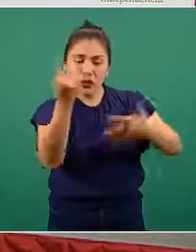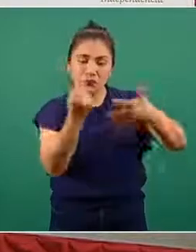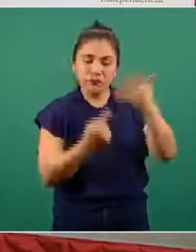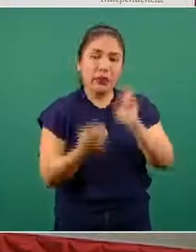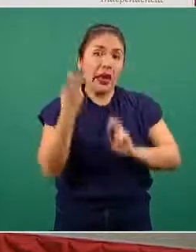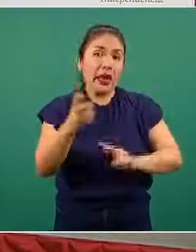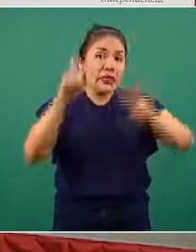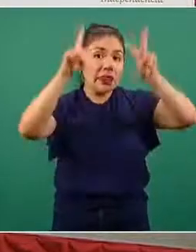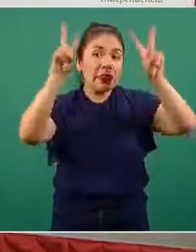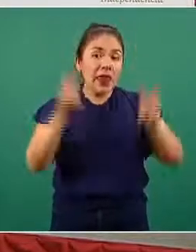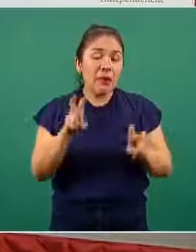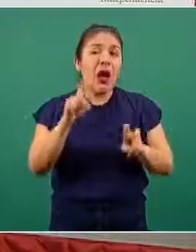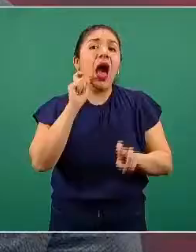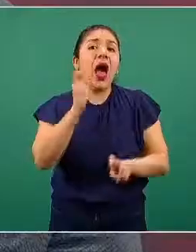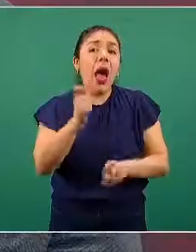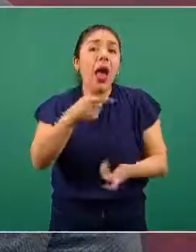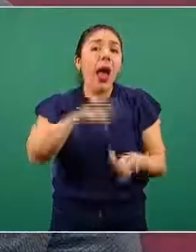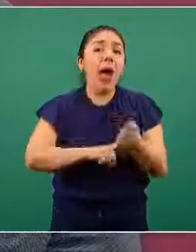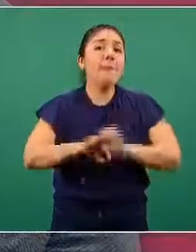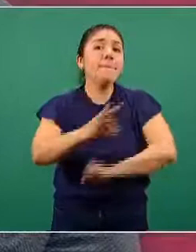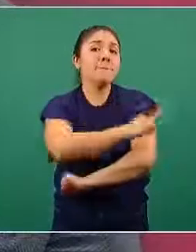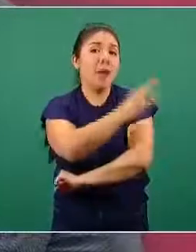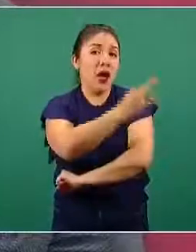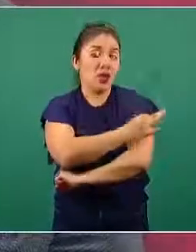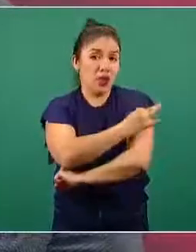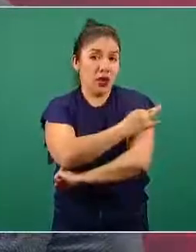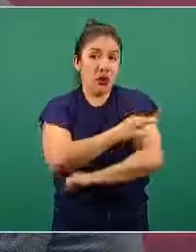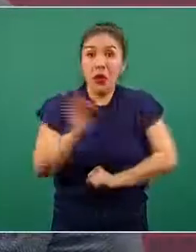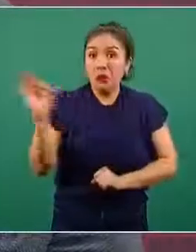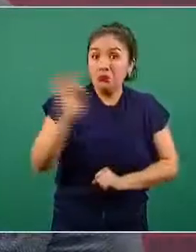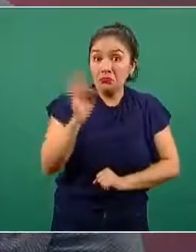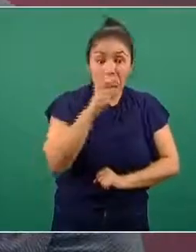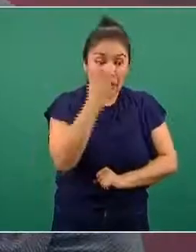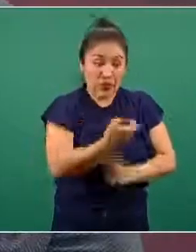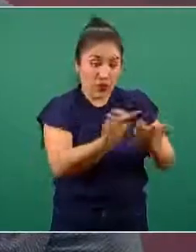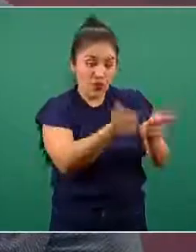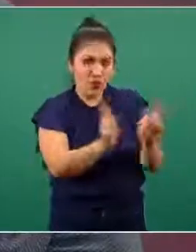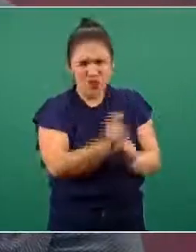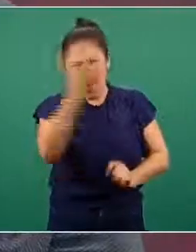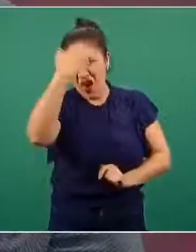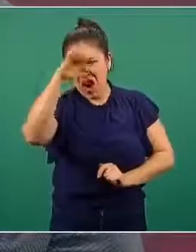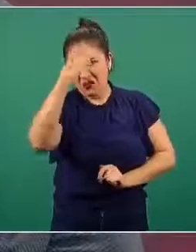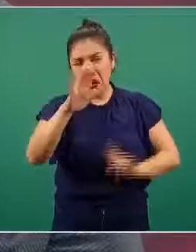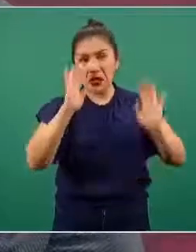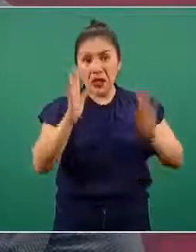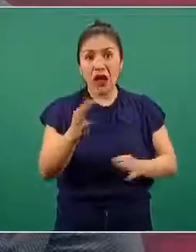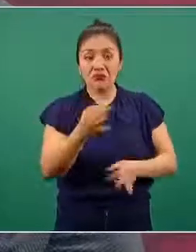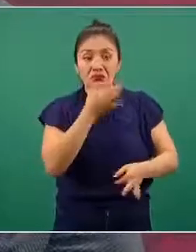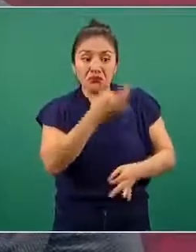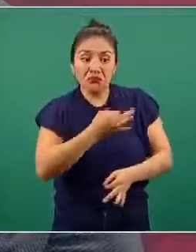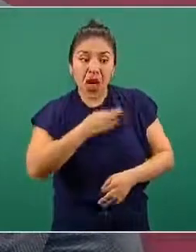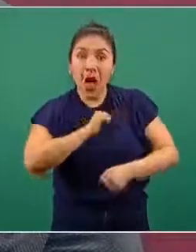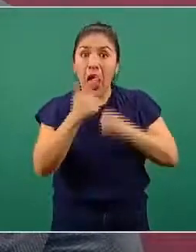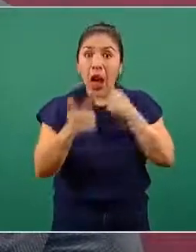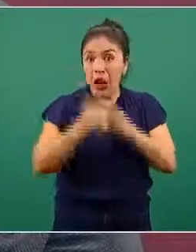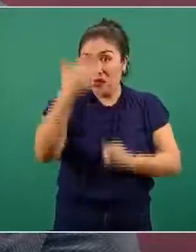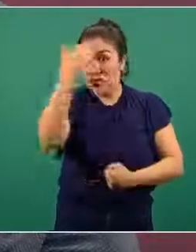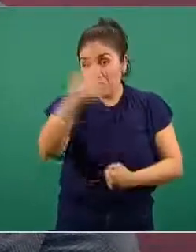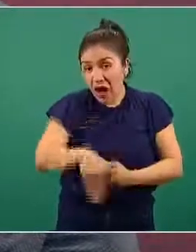el tema que tiene que ver con vacunas. Entonces, en cuanto nuestro grupo de expertos tenga un posicionamiento,